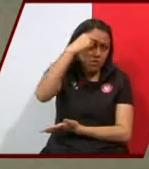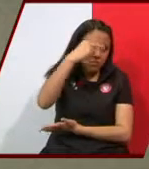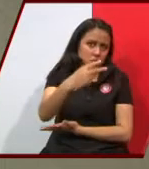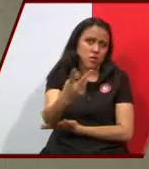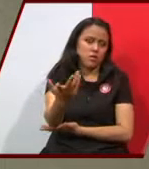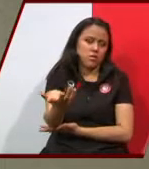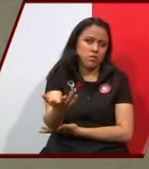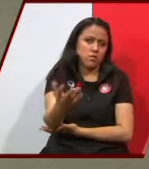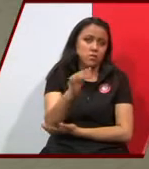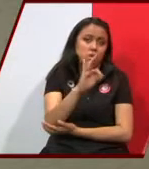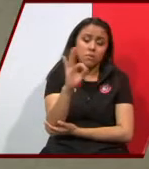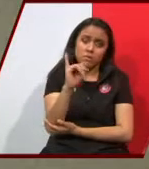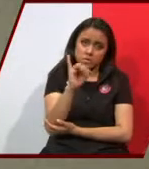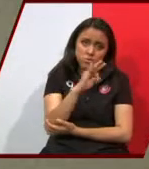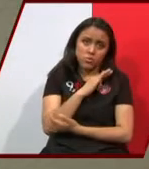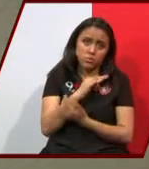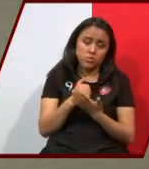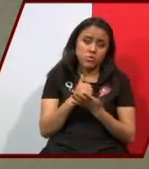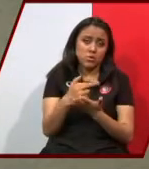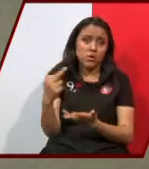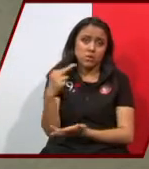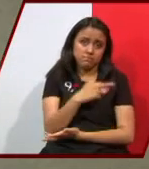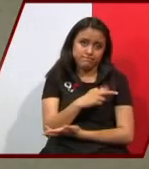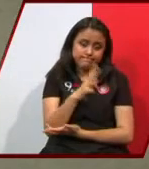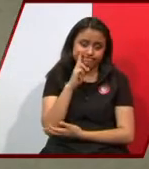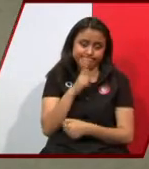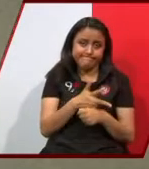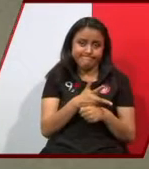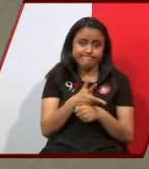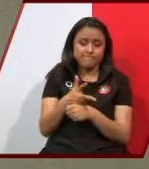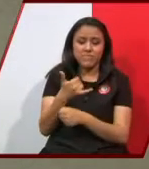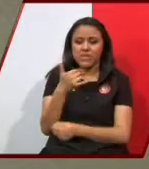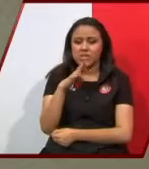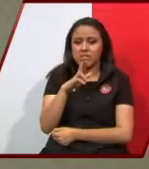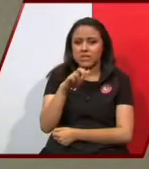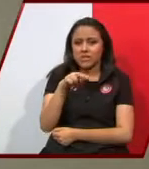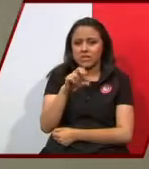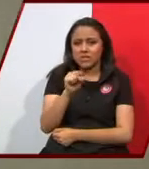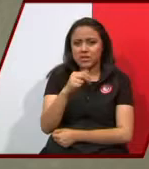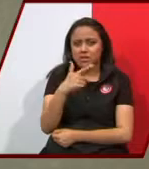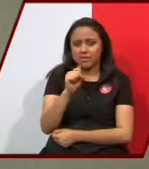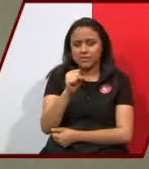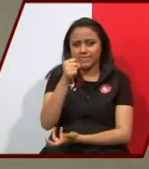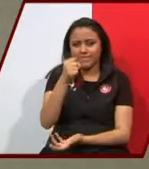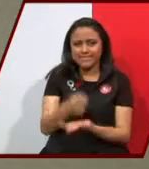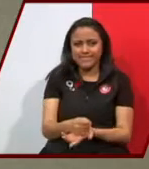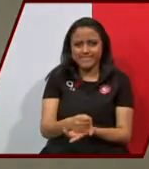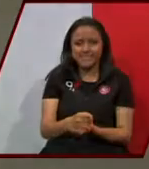donde tal vez se pueda llevar a cabo más rápido. Yesenia Santiago, a quien corresponda.